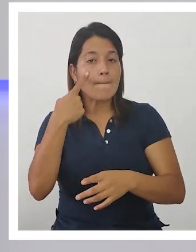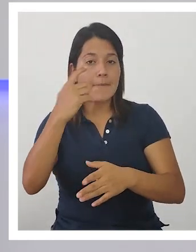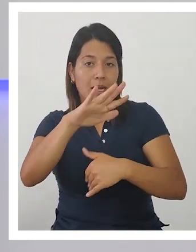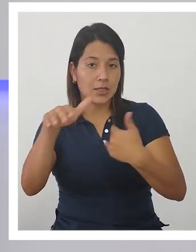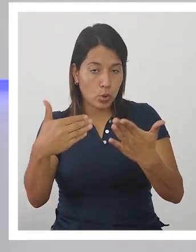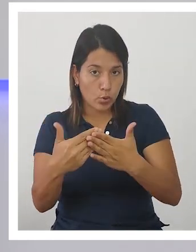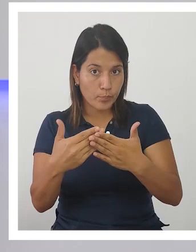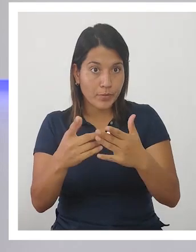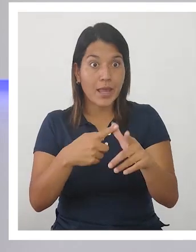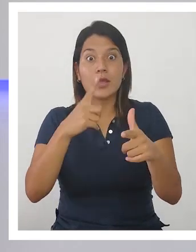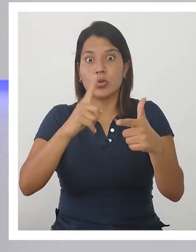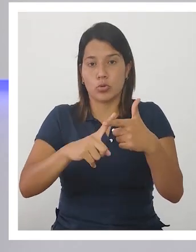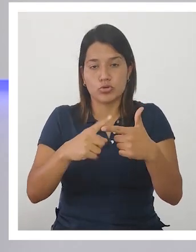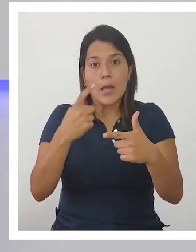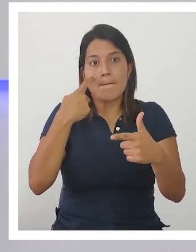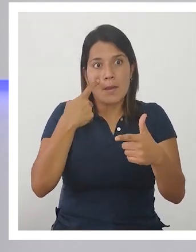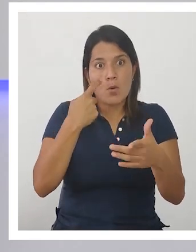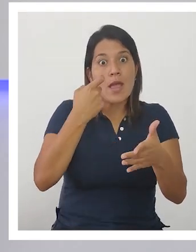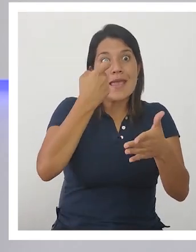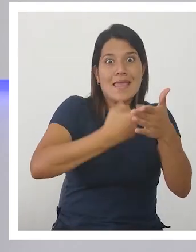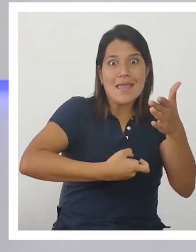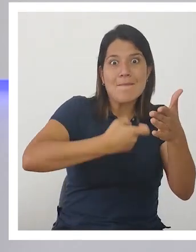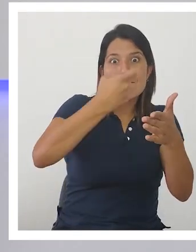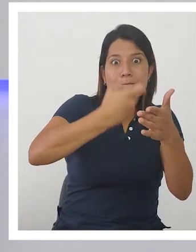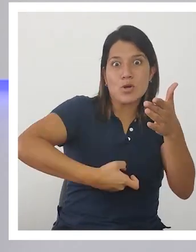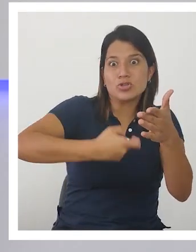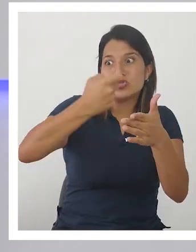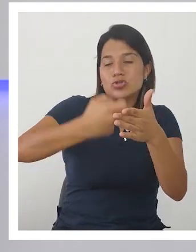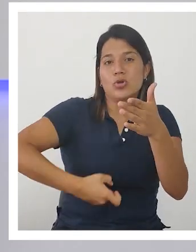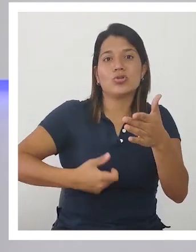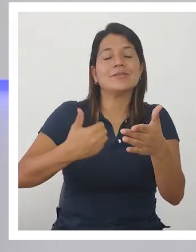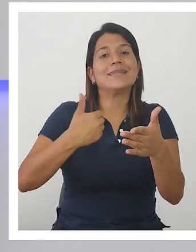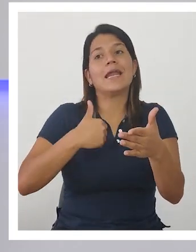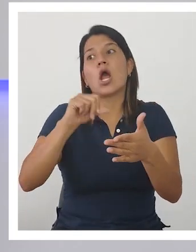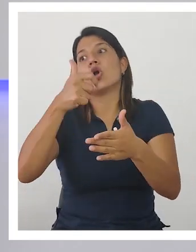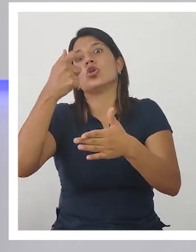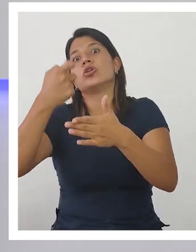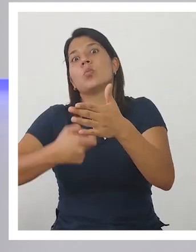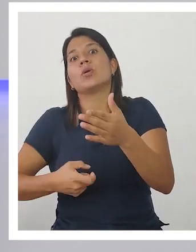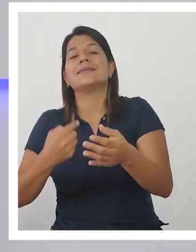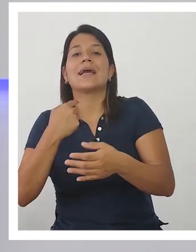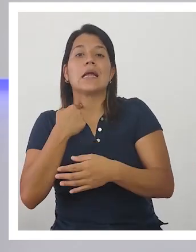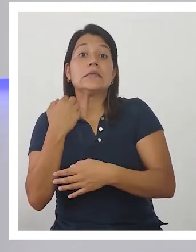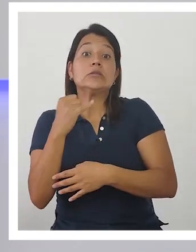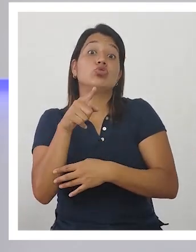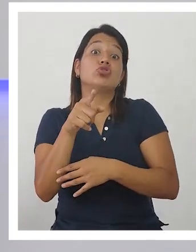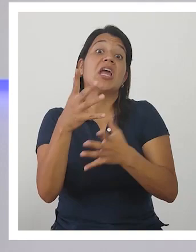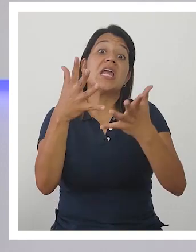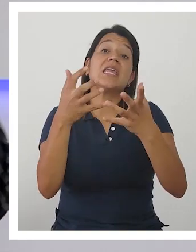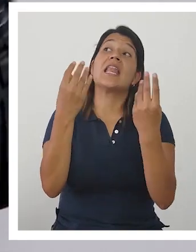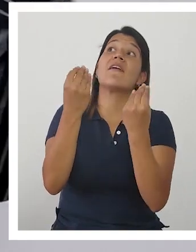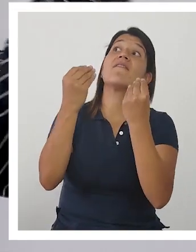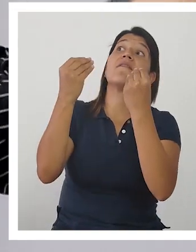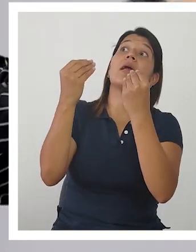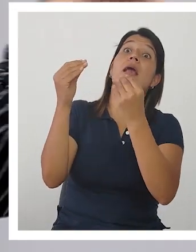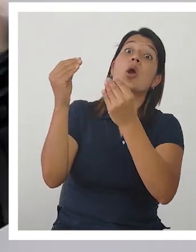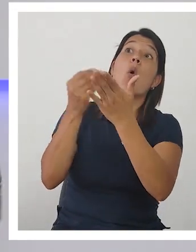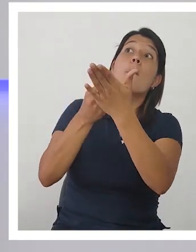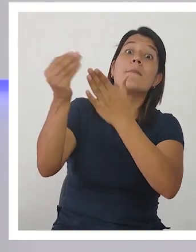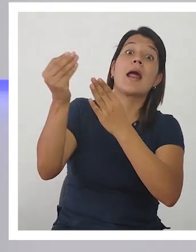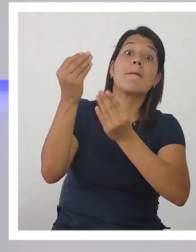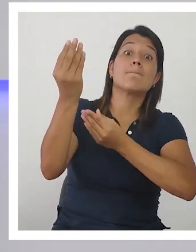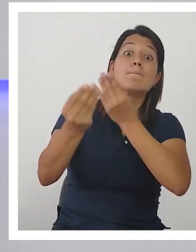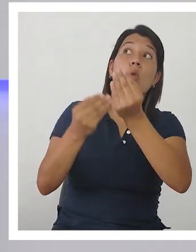impuestos llevan también a aranceles muy altos de proteccionismo. Entonces, si yo quiero importar un producto para venderlo acá, si hay un sector que